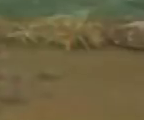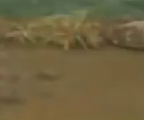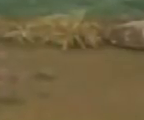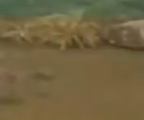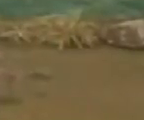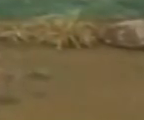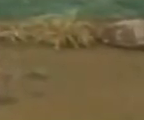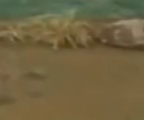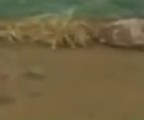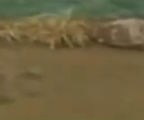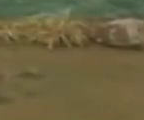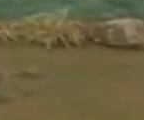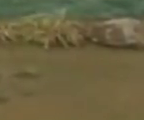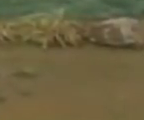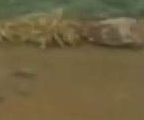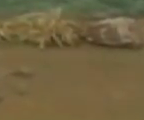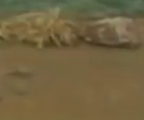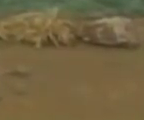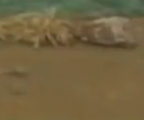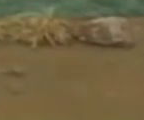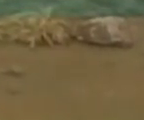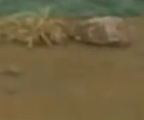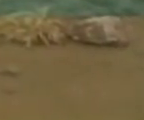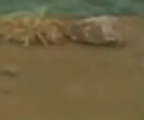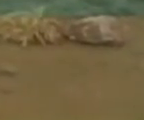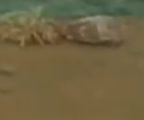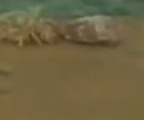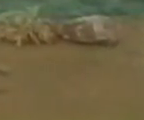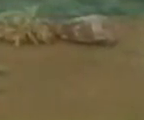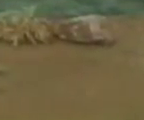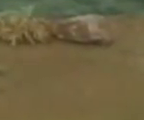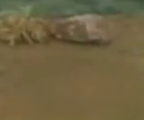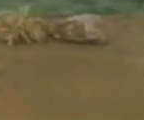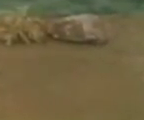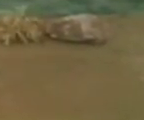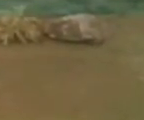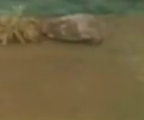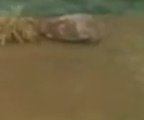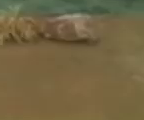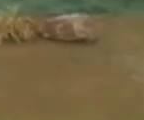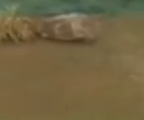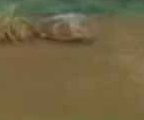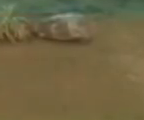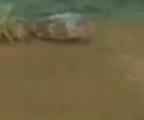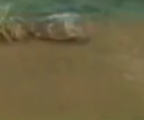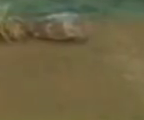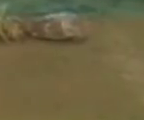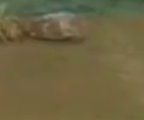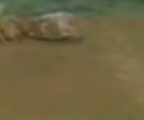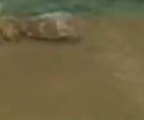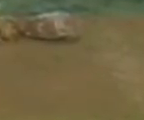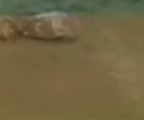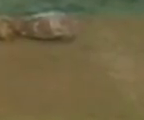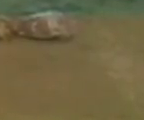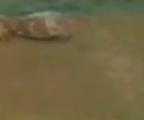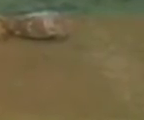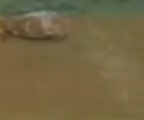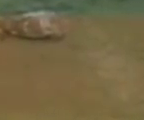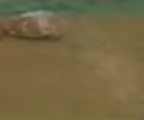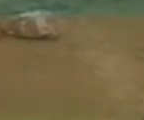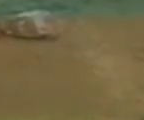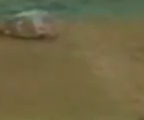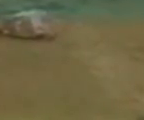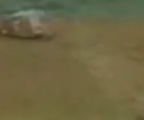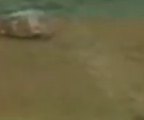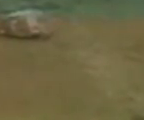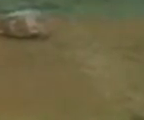personas. La meta es incorporando nuevas unidades, como son los recursos que acaba de aprobar el día de hoy el presidente Nicolás Maduro Moros, para así